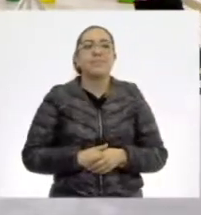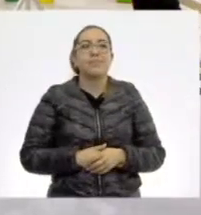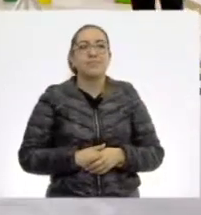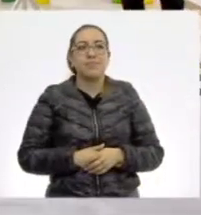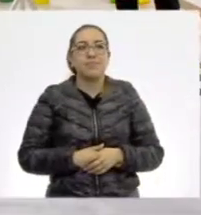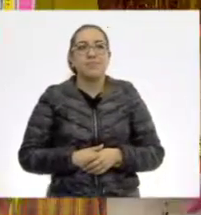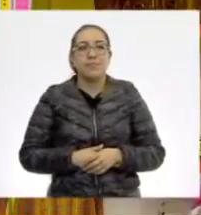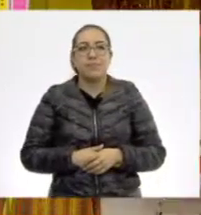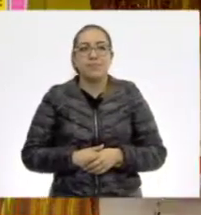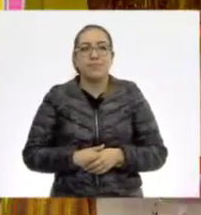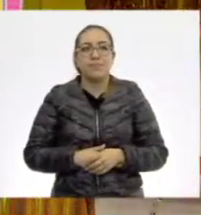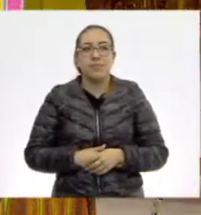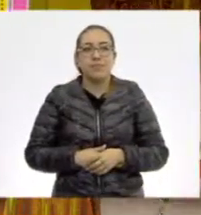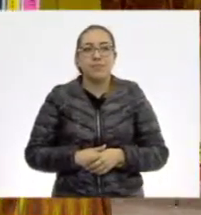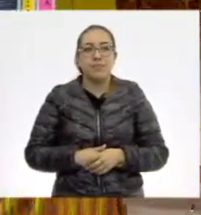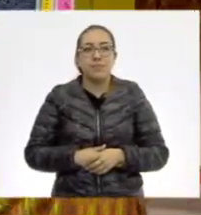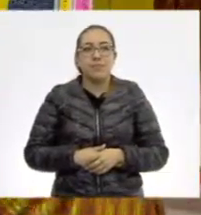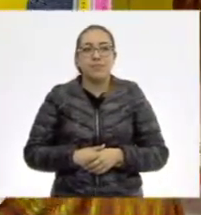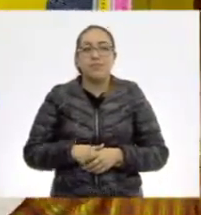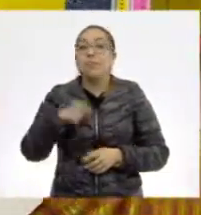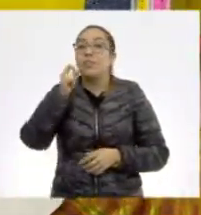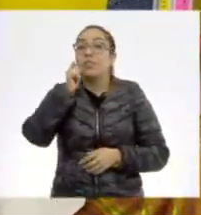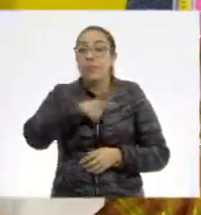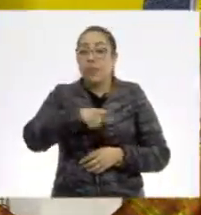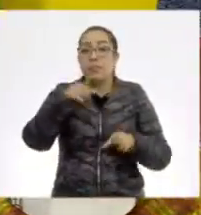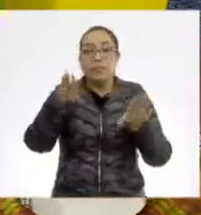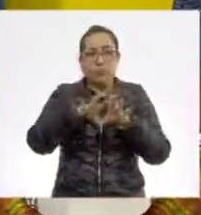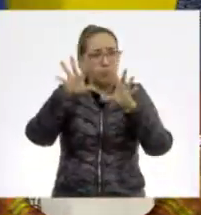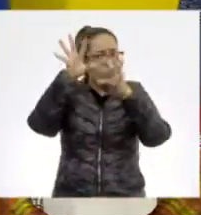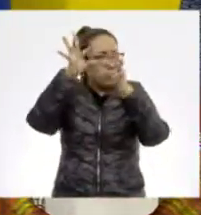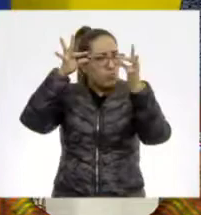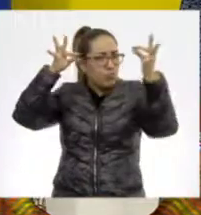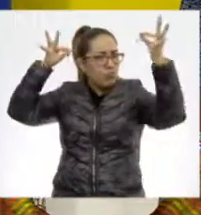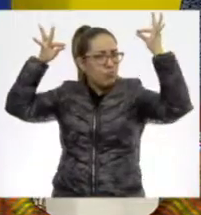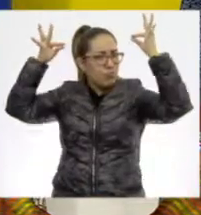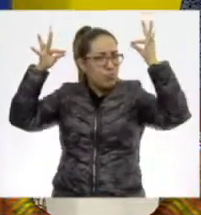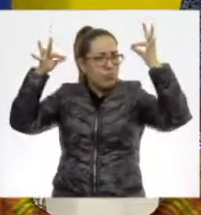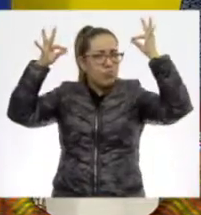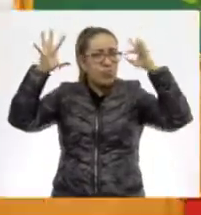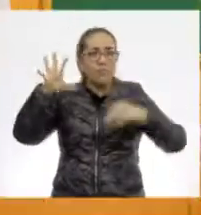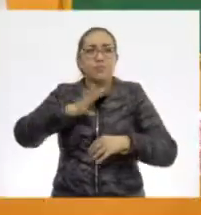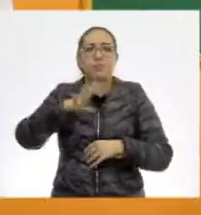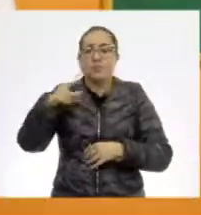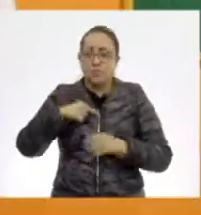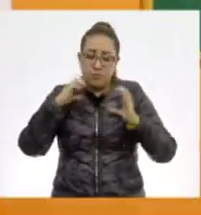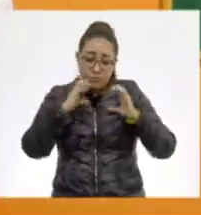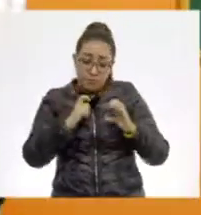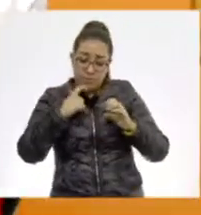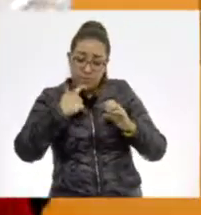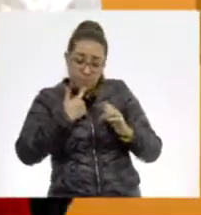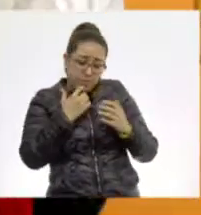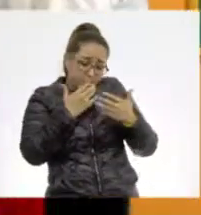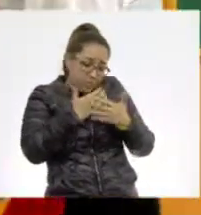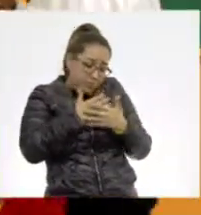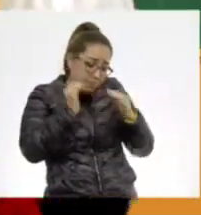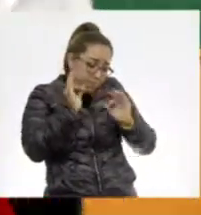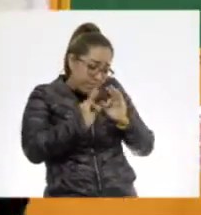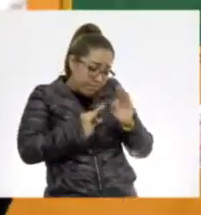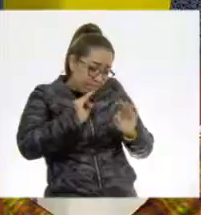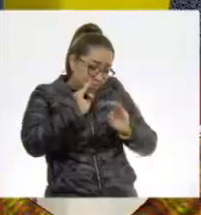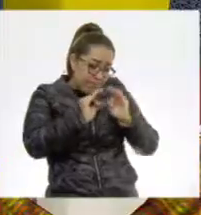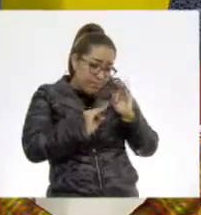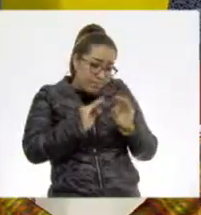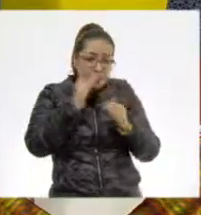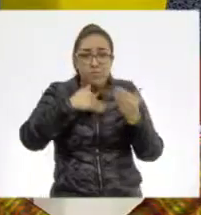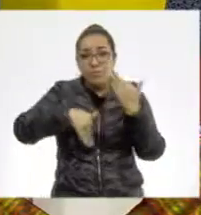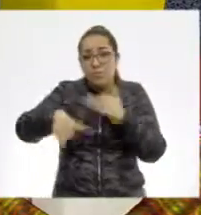Villa. Trae paliacate, su sombrero, su sembrante. Yo voy a cuidar a mi niña. ¡No! Quejotes de aguaceros